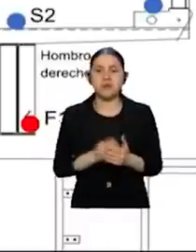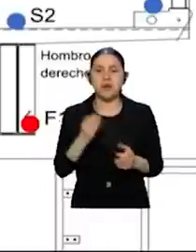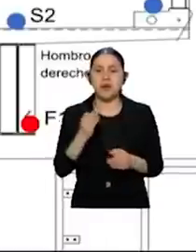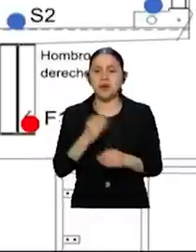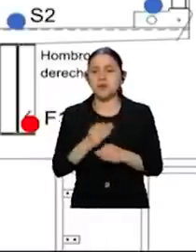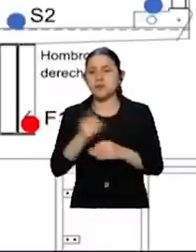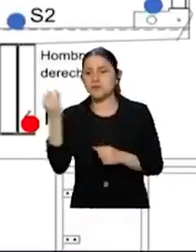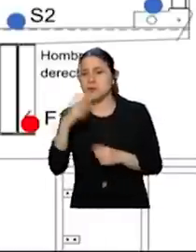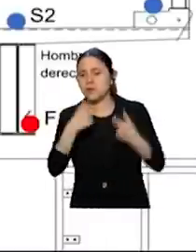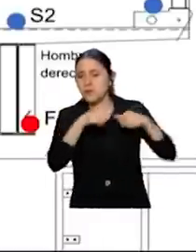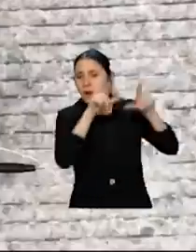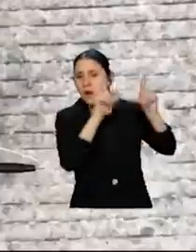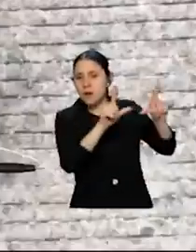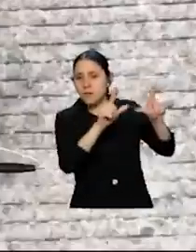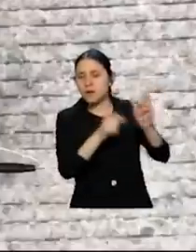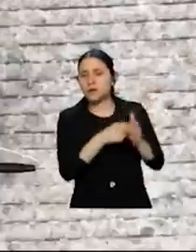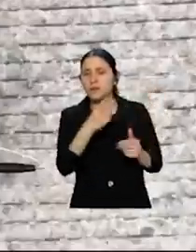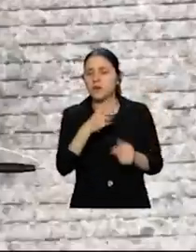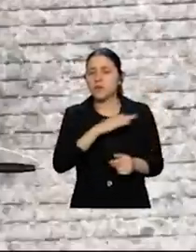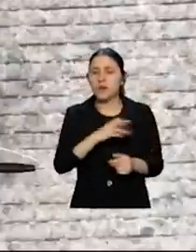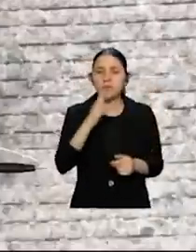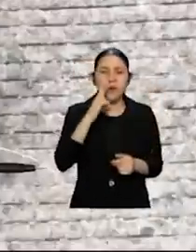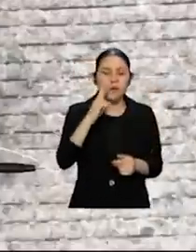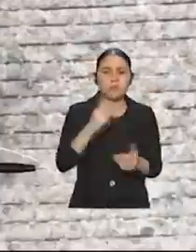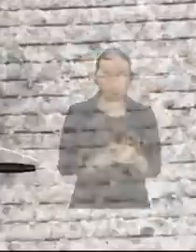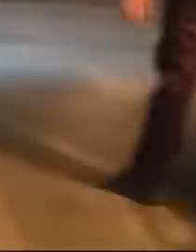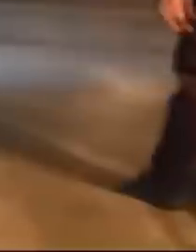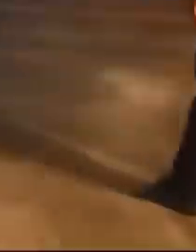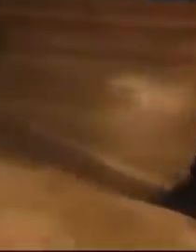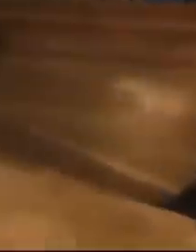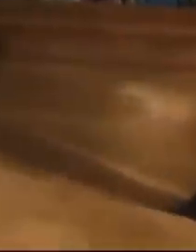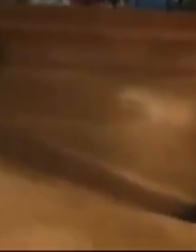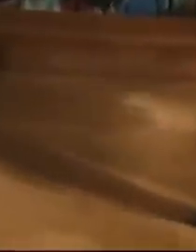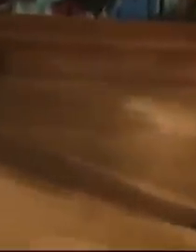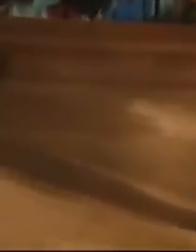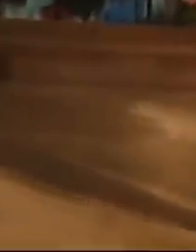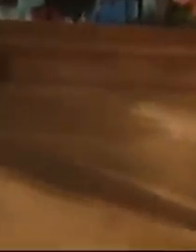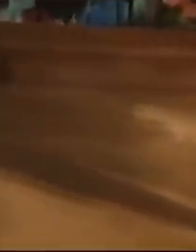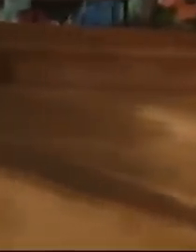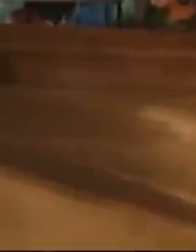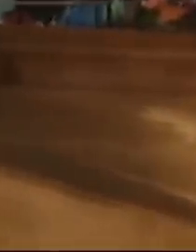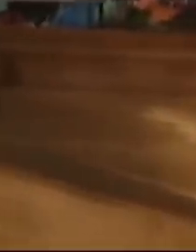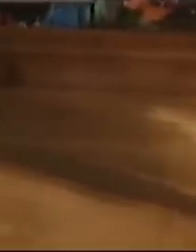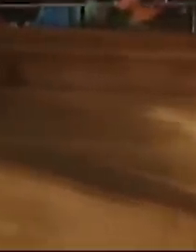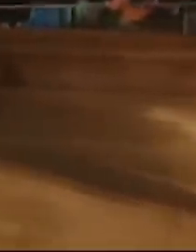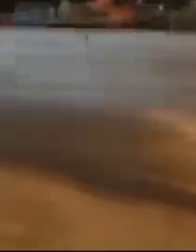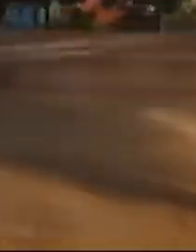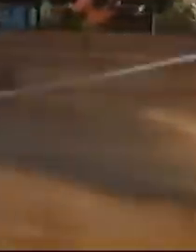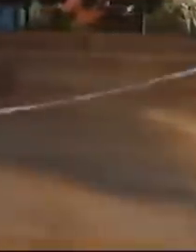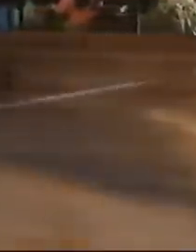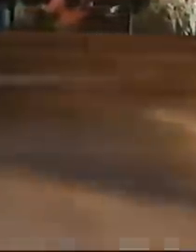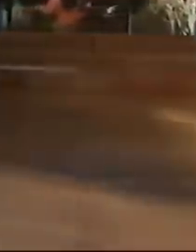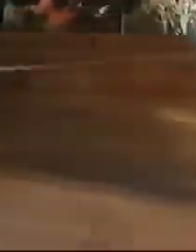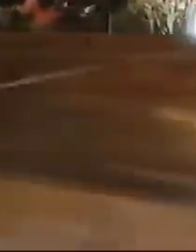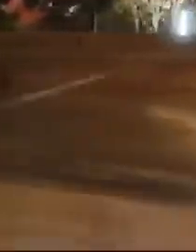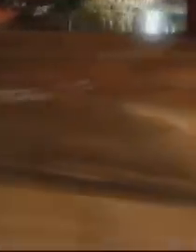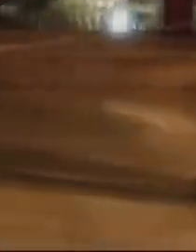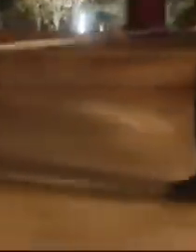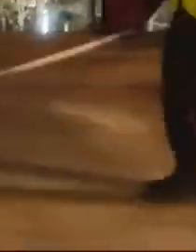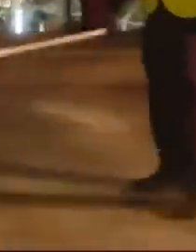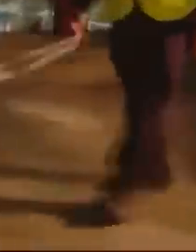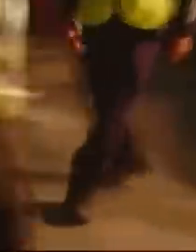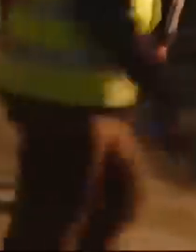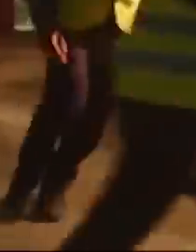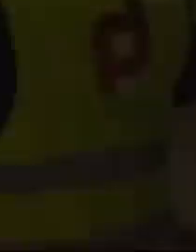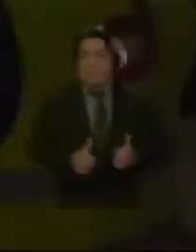dinámica que llevó a cabo el Instituto de Ingeniería, donde medimos cómo vibra la estructura y con base